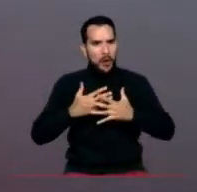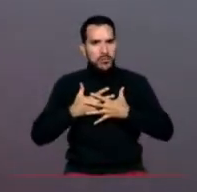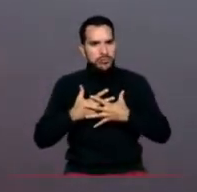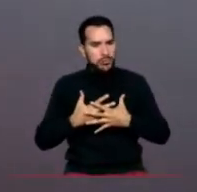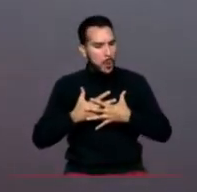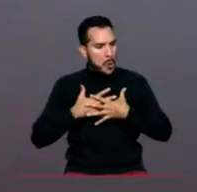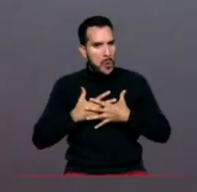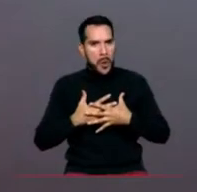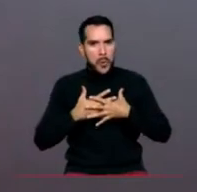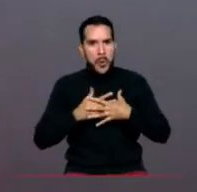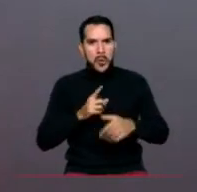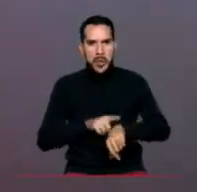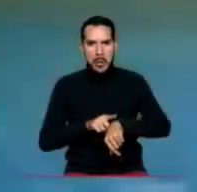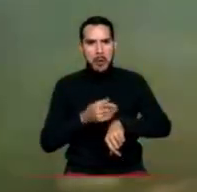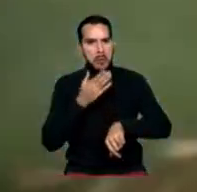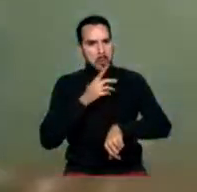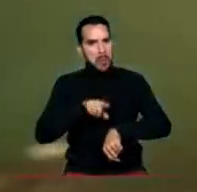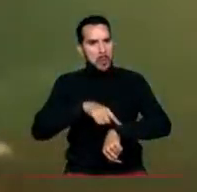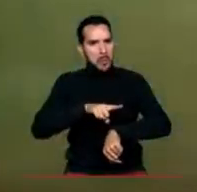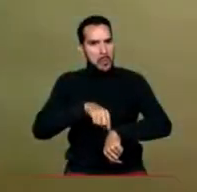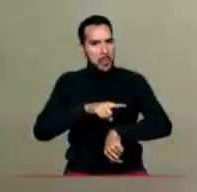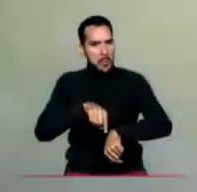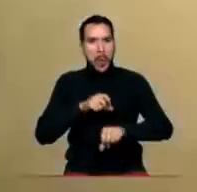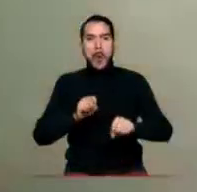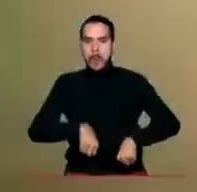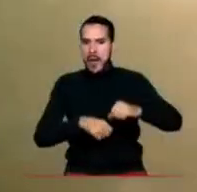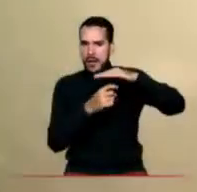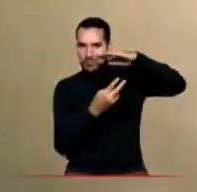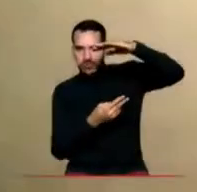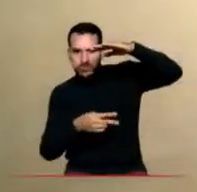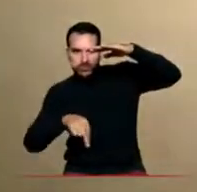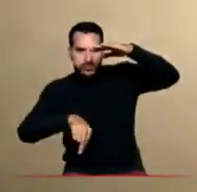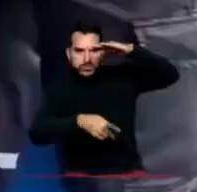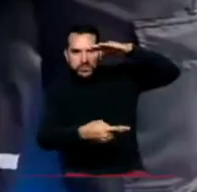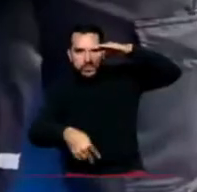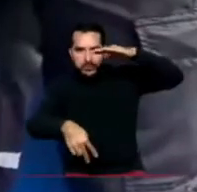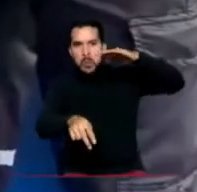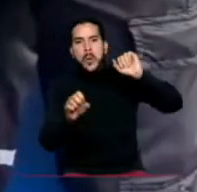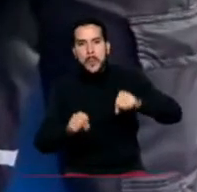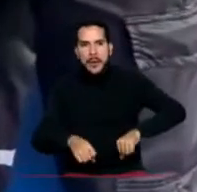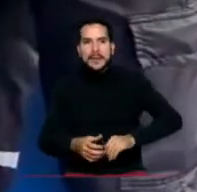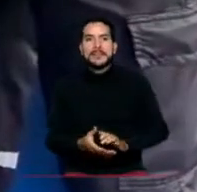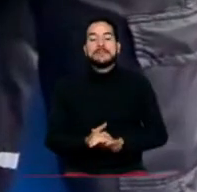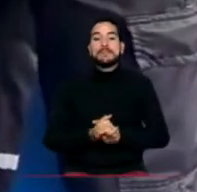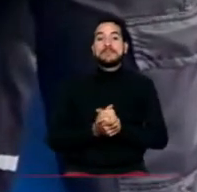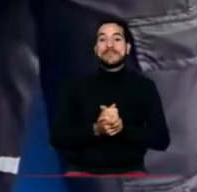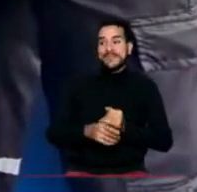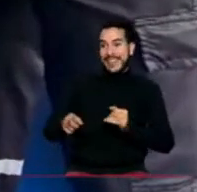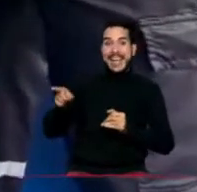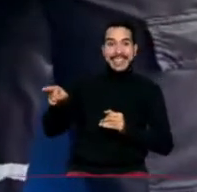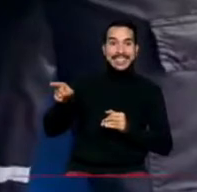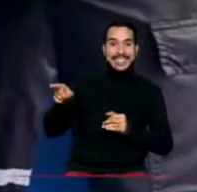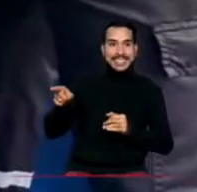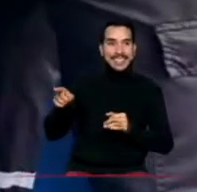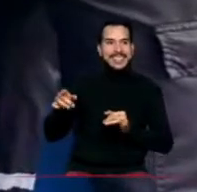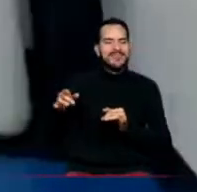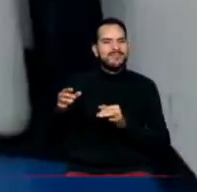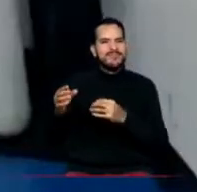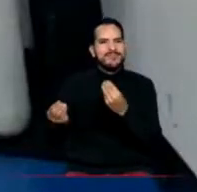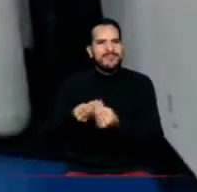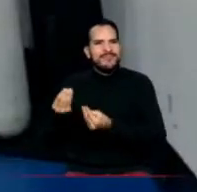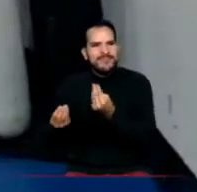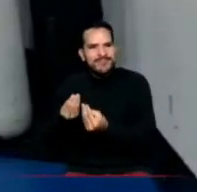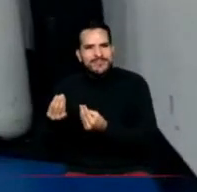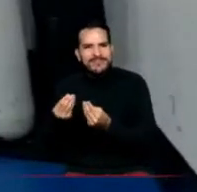para realizar los trabajos con buceo autónomo. Con el laboratorio se realizan actividades de mantenimiento e instalación de unidades de